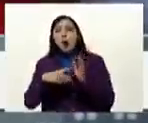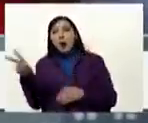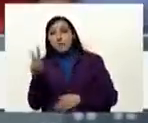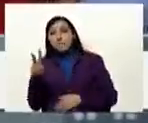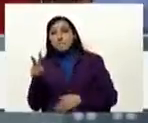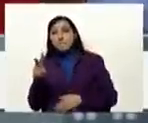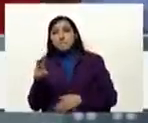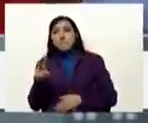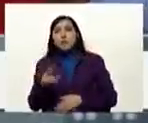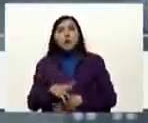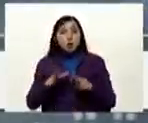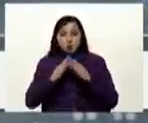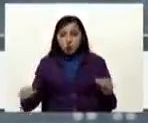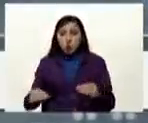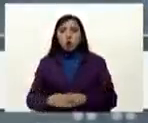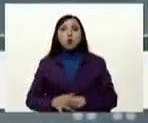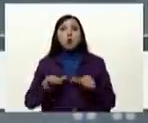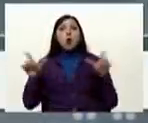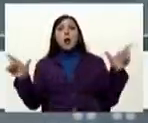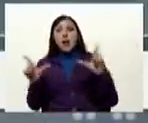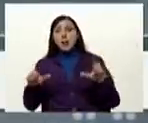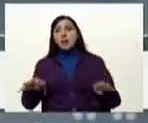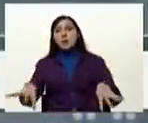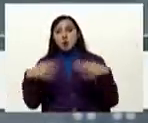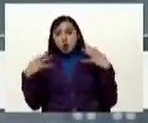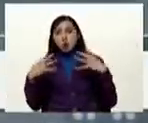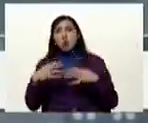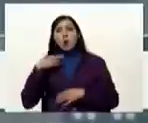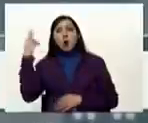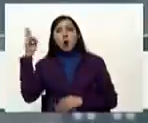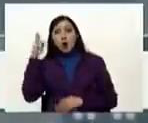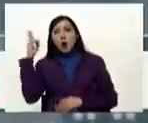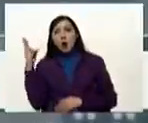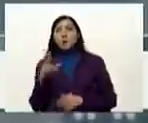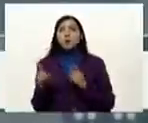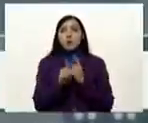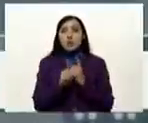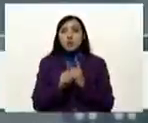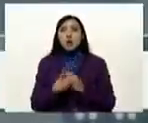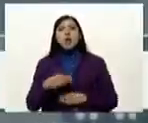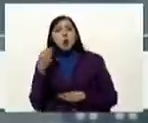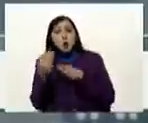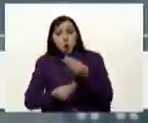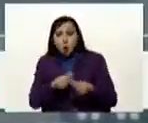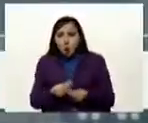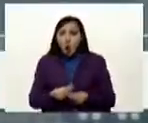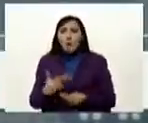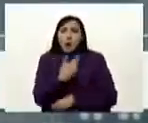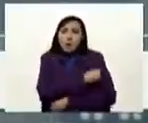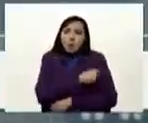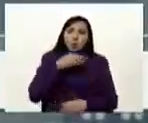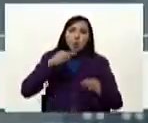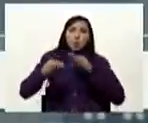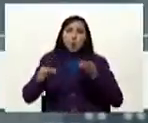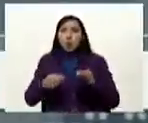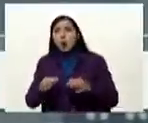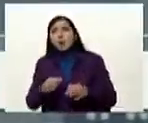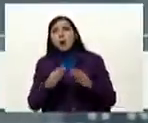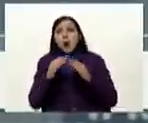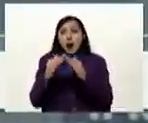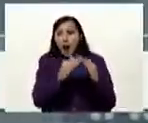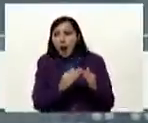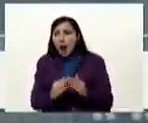a todos los que nos siguen por televisión, radio, redes sociales, ¿cómo es la vacunación casa por